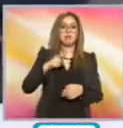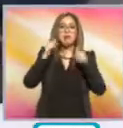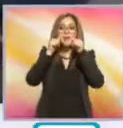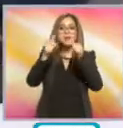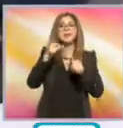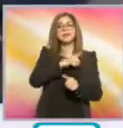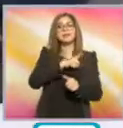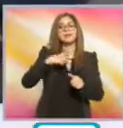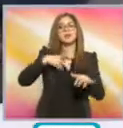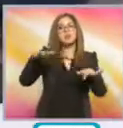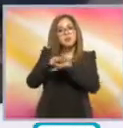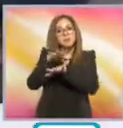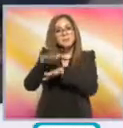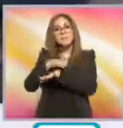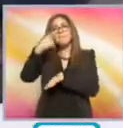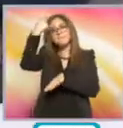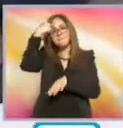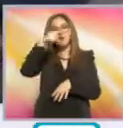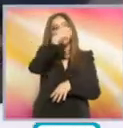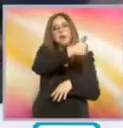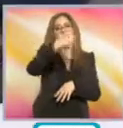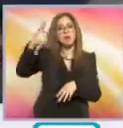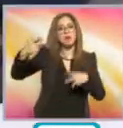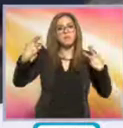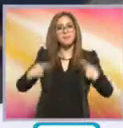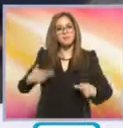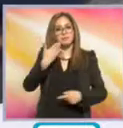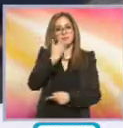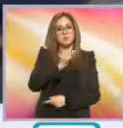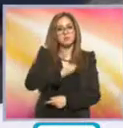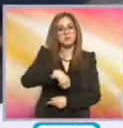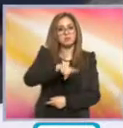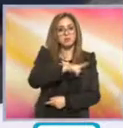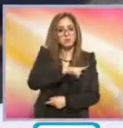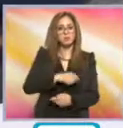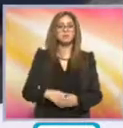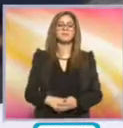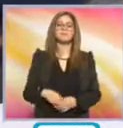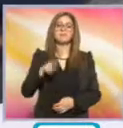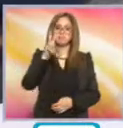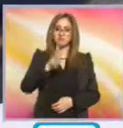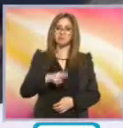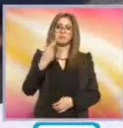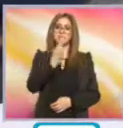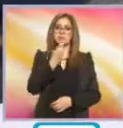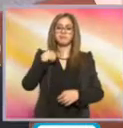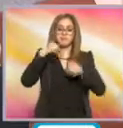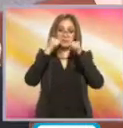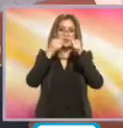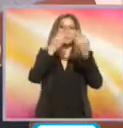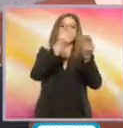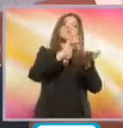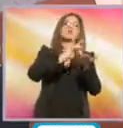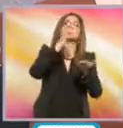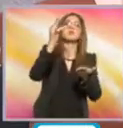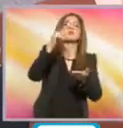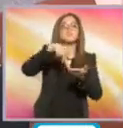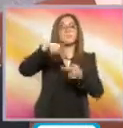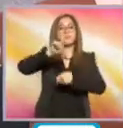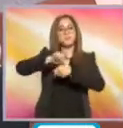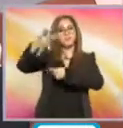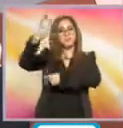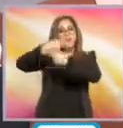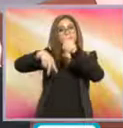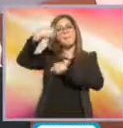cosas al respecto para el Así bienestar y Hay la que salud. ponerle ¿no? mucha atención precisamente. Pues muchísimas gracias, maestra, te agradecemos mucho. Gracias. Que hayas estado Gracias. aquí compartiendo